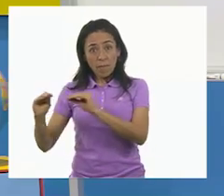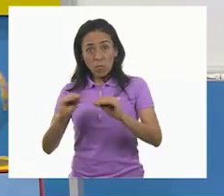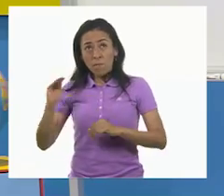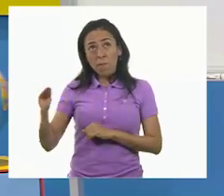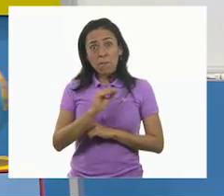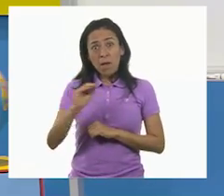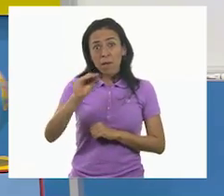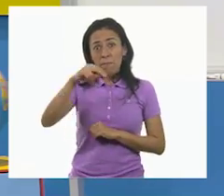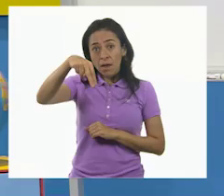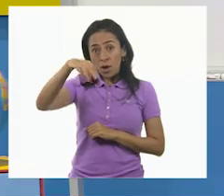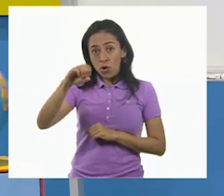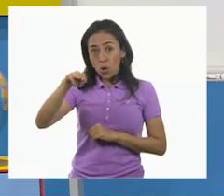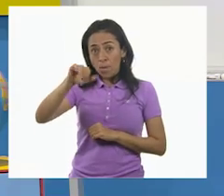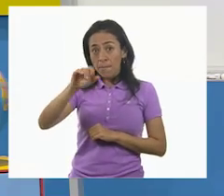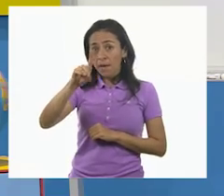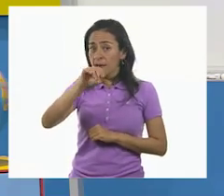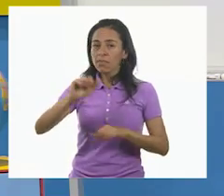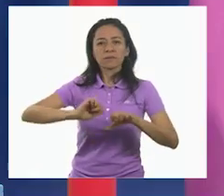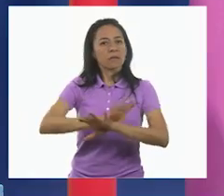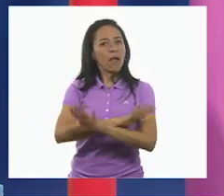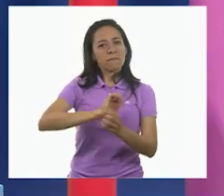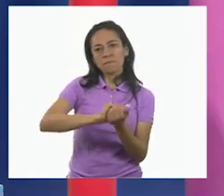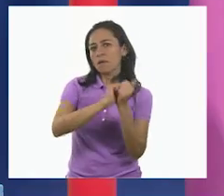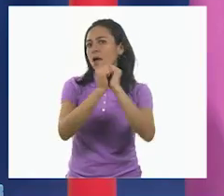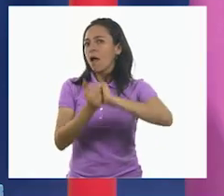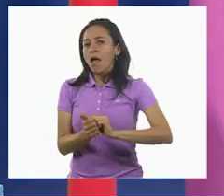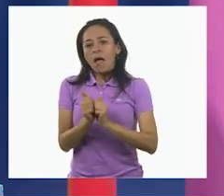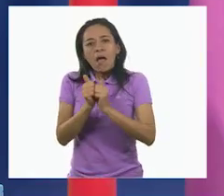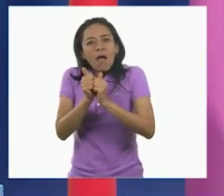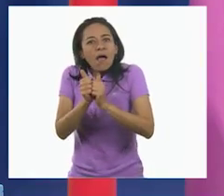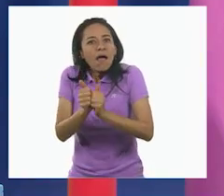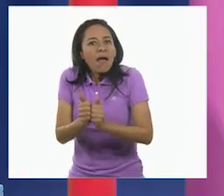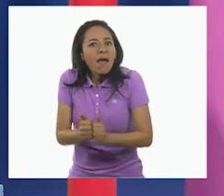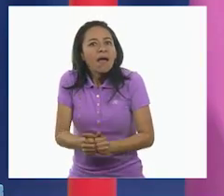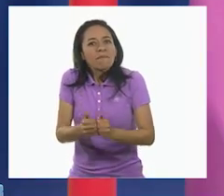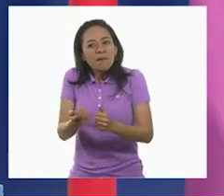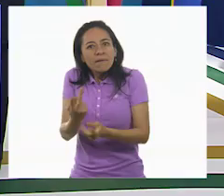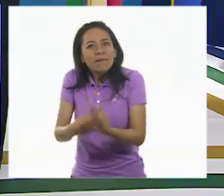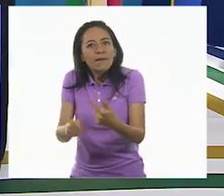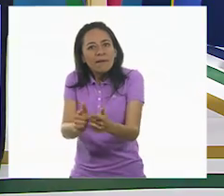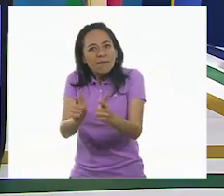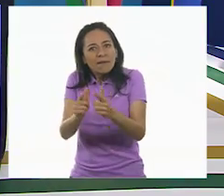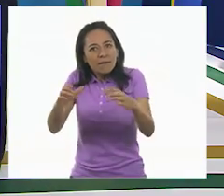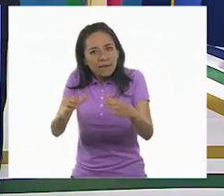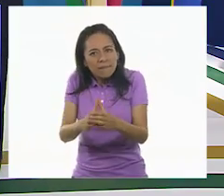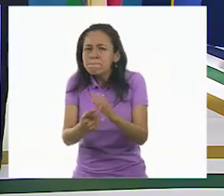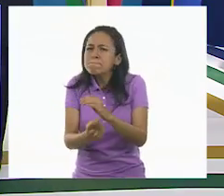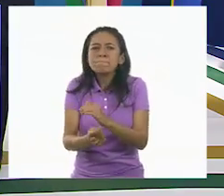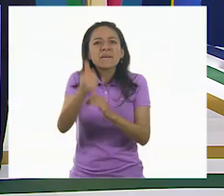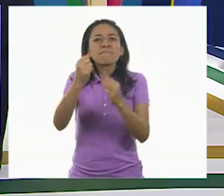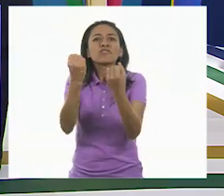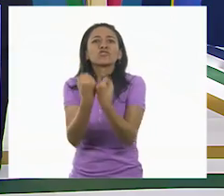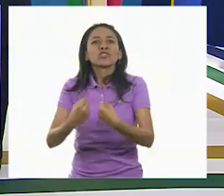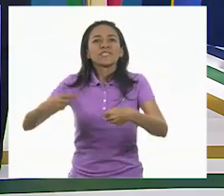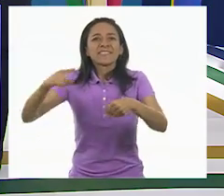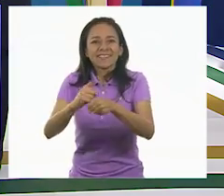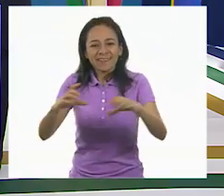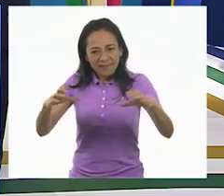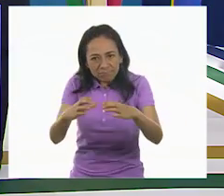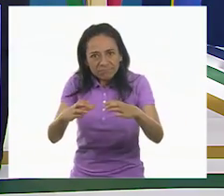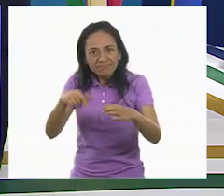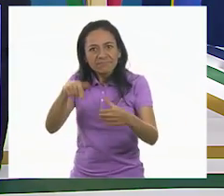grupos para poder ir construyendo sus primeras sociedades. Claro, y sobre todo después de lo difícil que la pasaron en todo el trayecto, pues